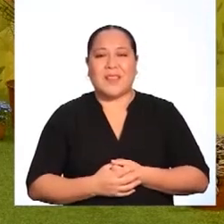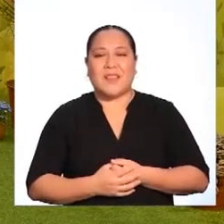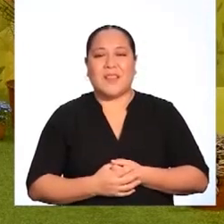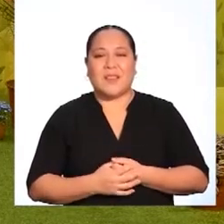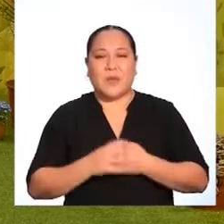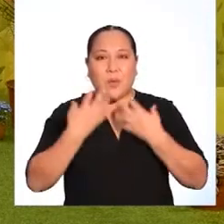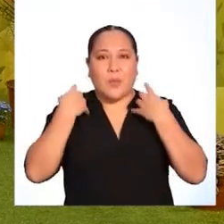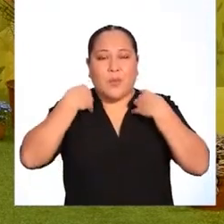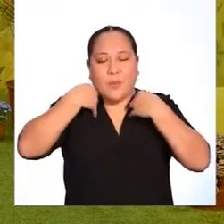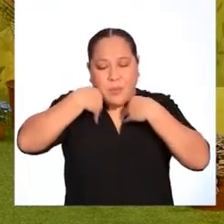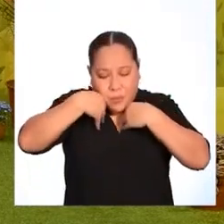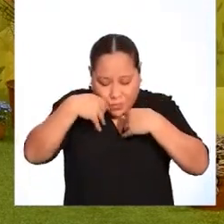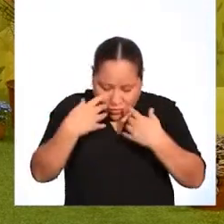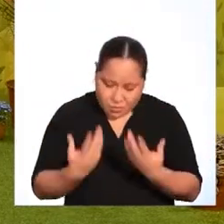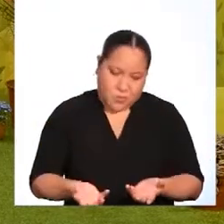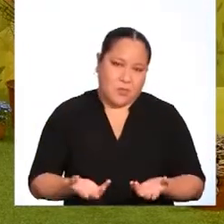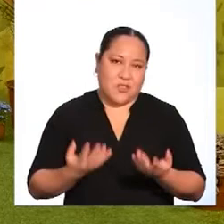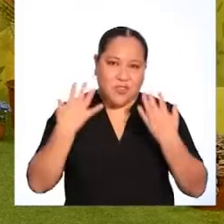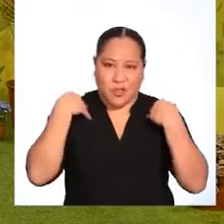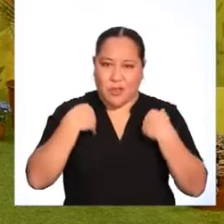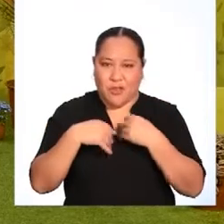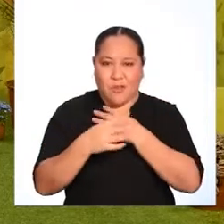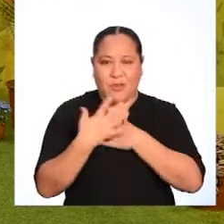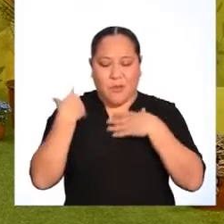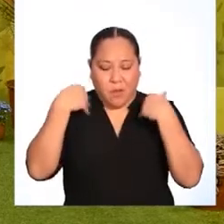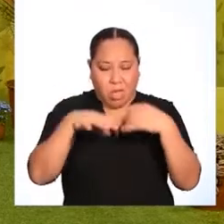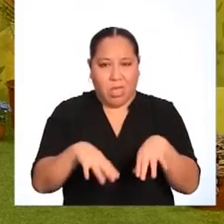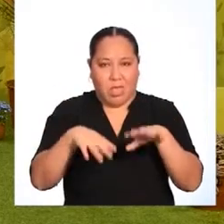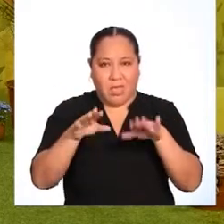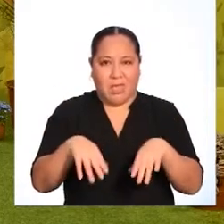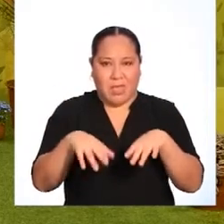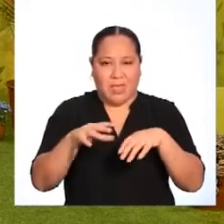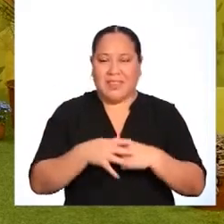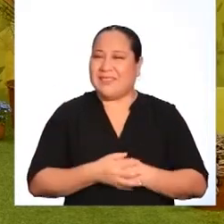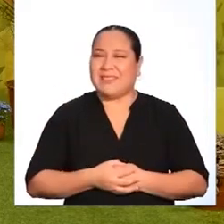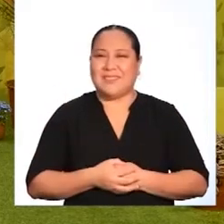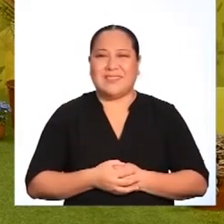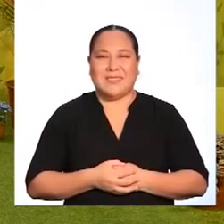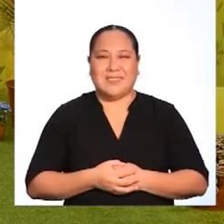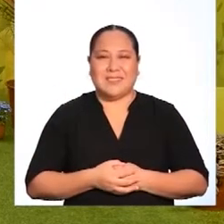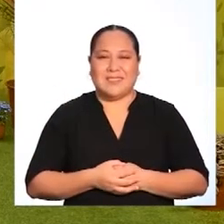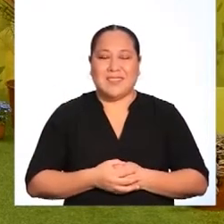y hemos exhalado dejando caer los brazos